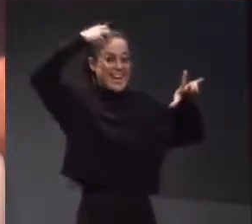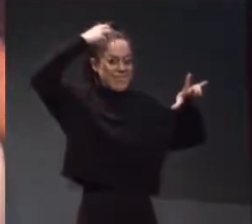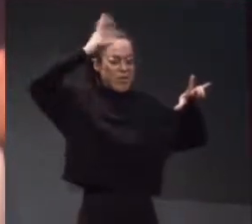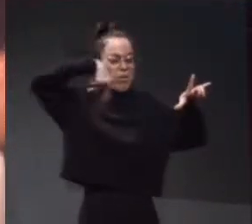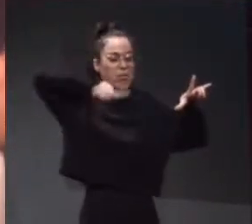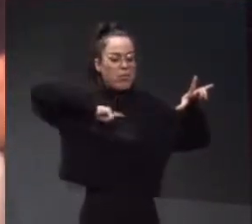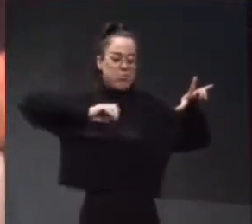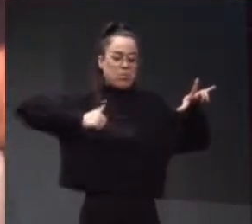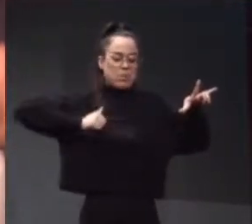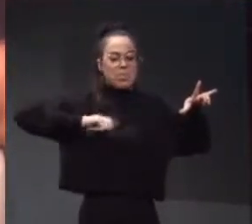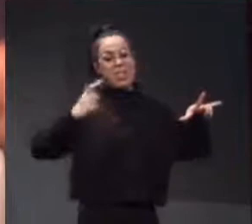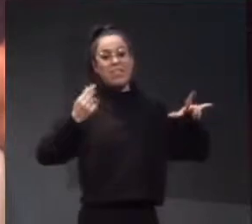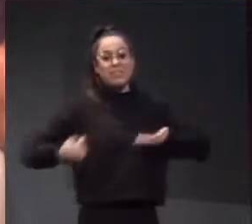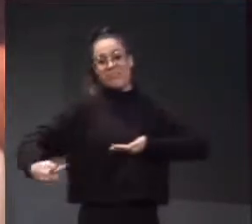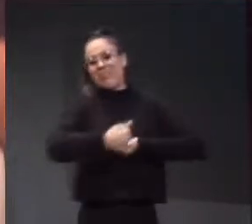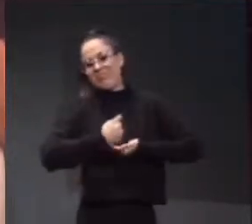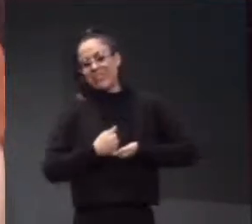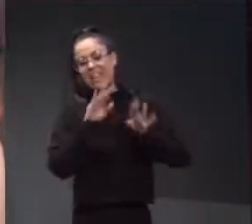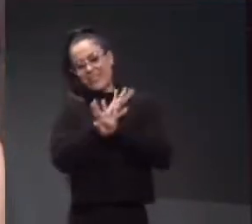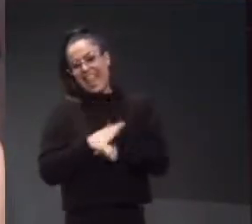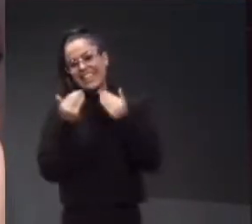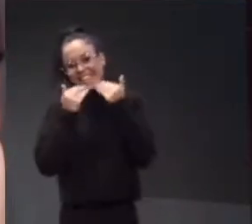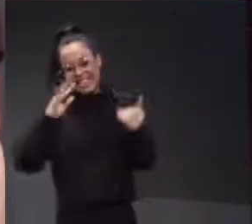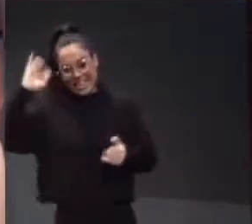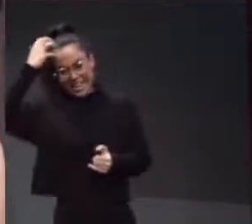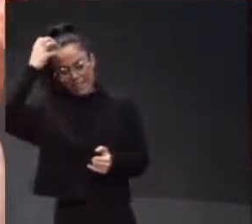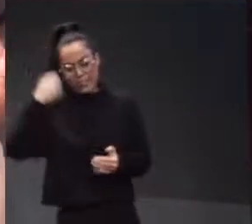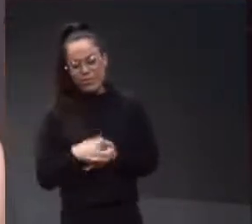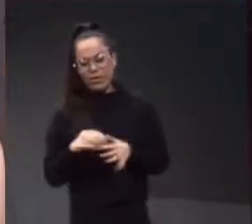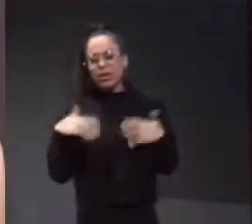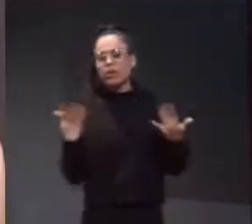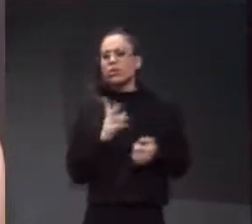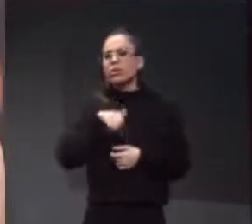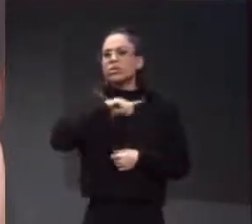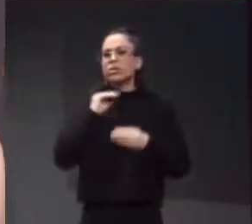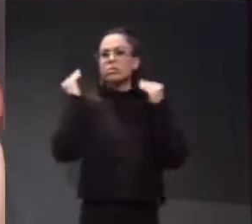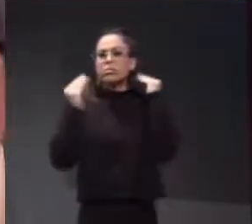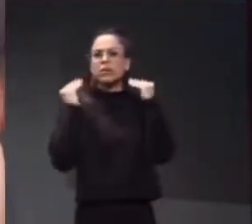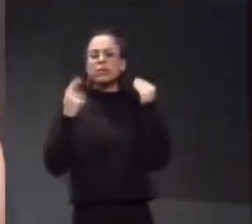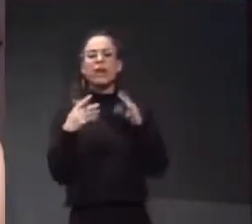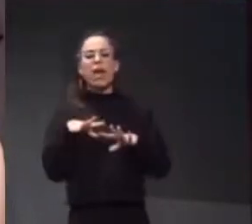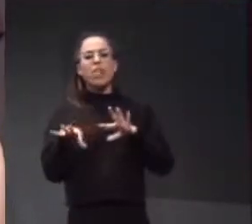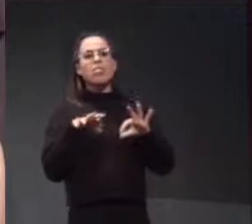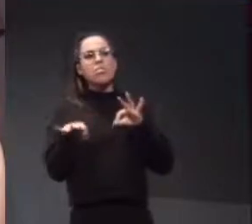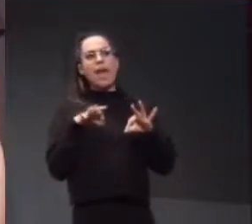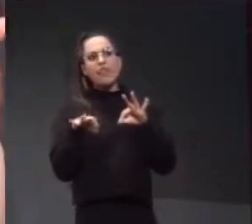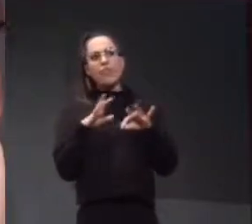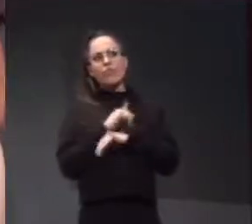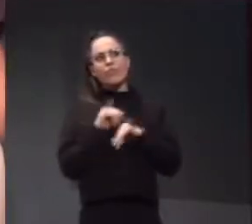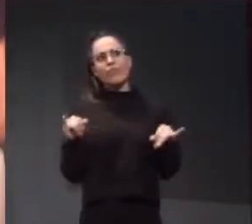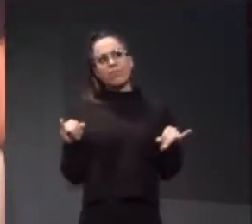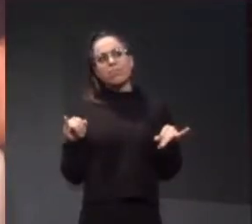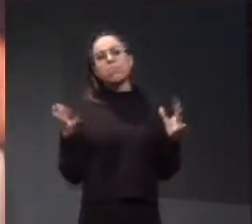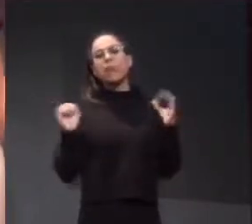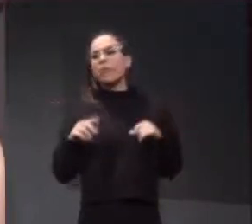funcionando y como nos gusta menos el día pues eso se acababa la parte teatral se acaba porque no hacemos